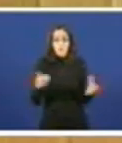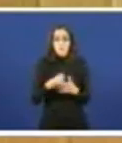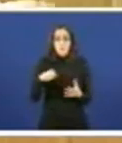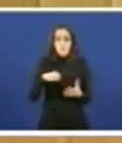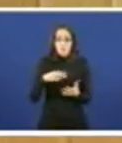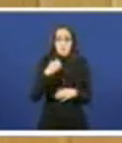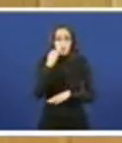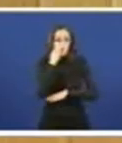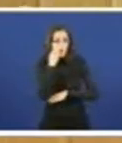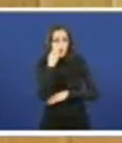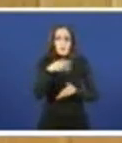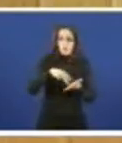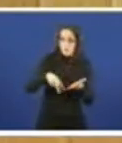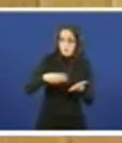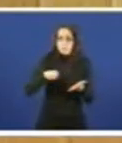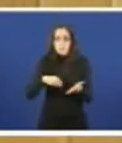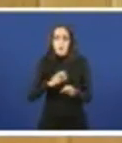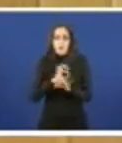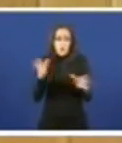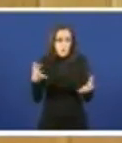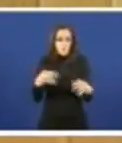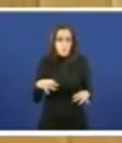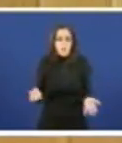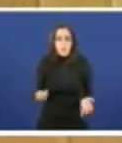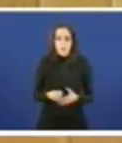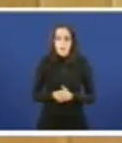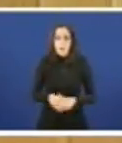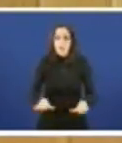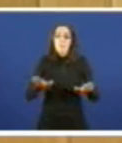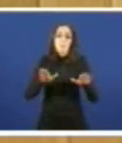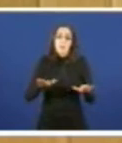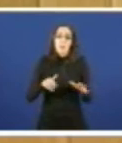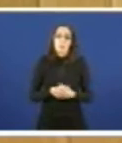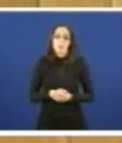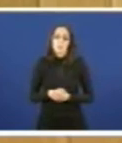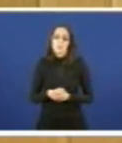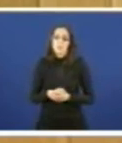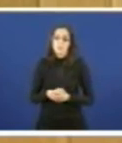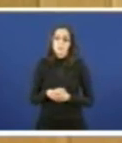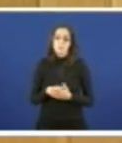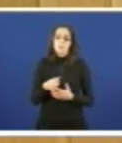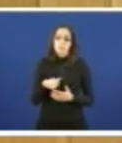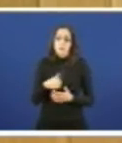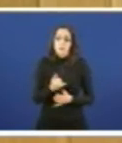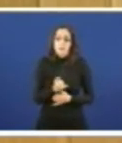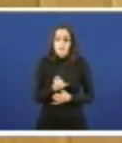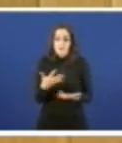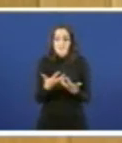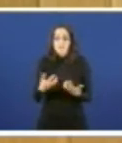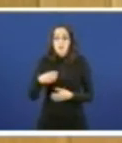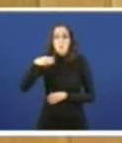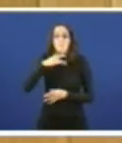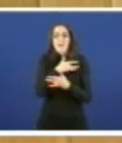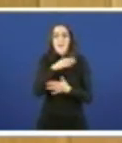Rosalía de Castro nos centros, que se recite, que seguro que xa se fai. Pero Para min hai un texto de María Reimóndez, que é unha autora